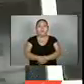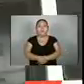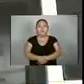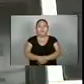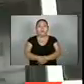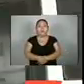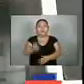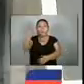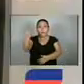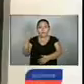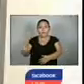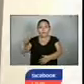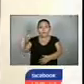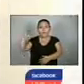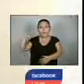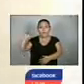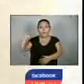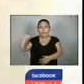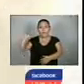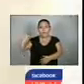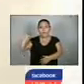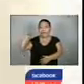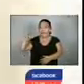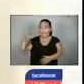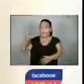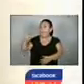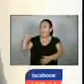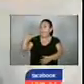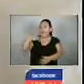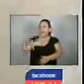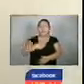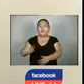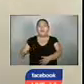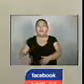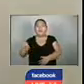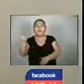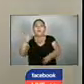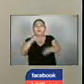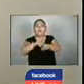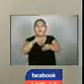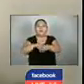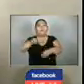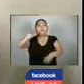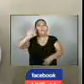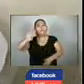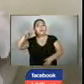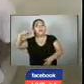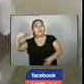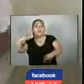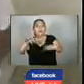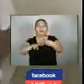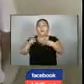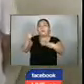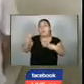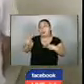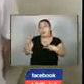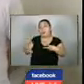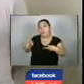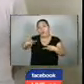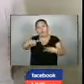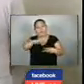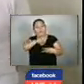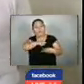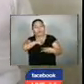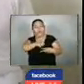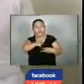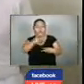Y Carlos Alberto Ortiz, expresidente del Banco Hipotecario, y Yolman Alexander, exoficial de cumplimiento,